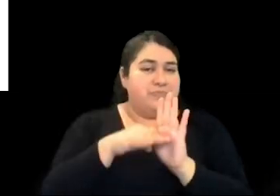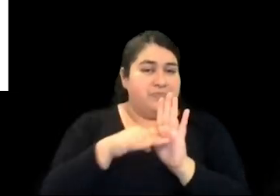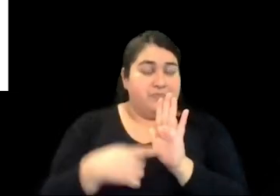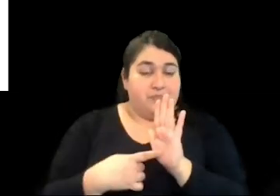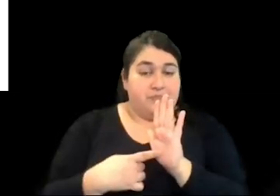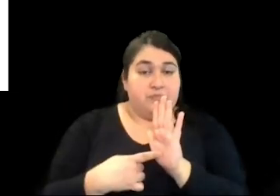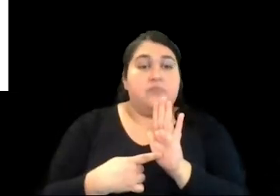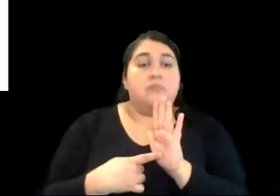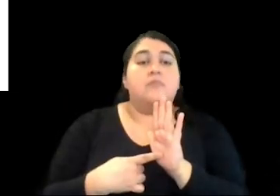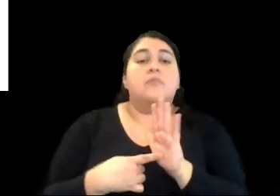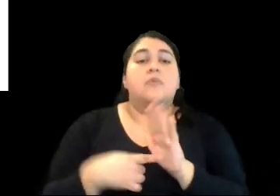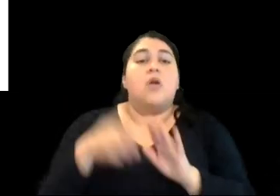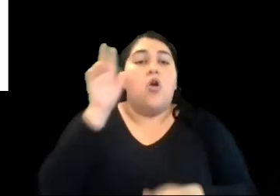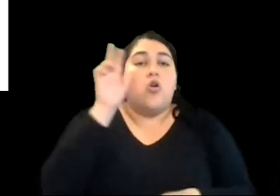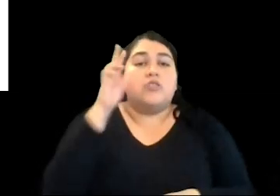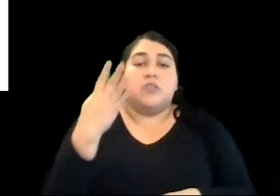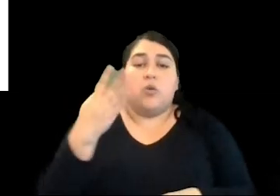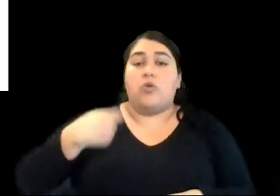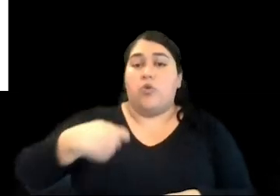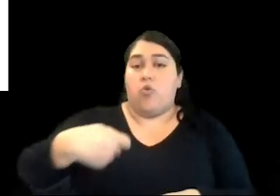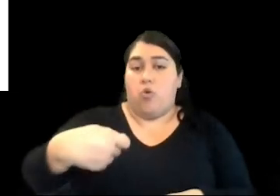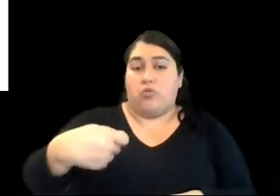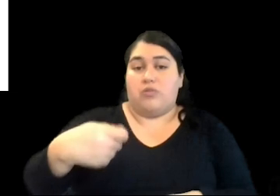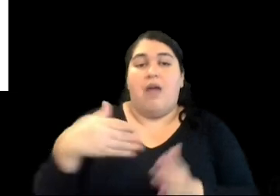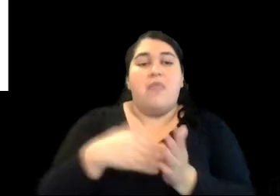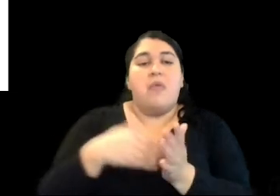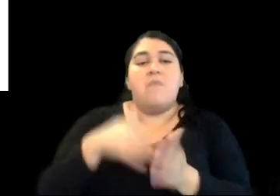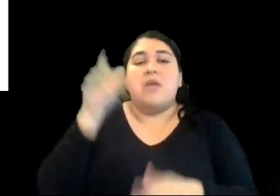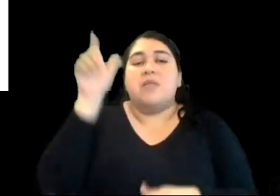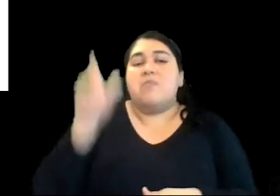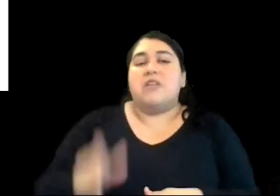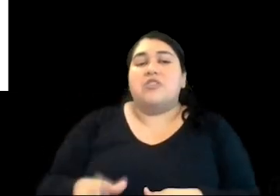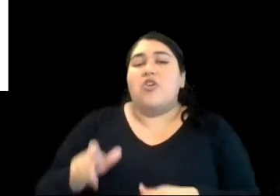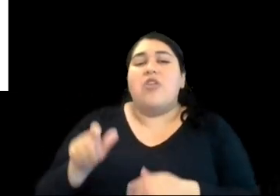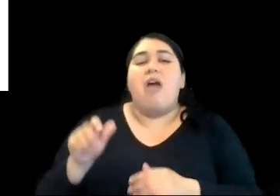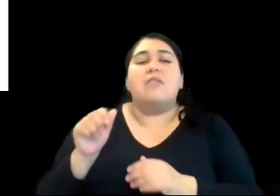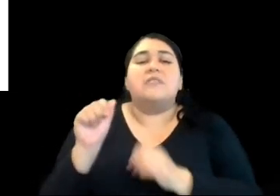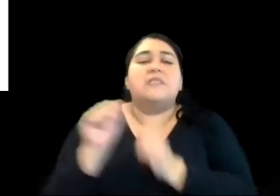pueden ser de hasta 84 cuotas para el contribuyente más pequeño. Aquellos